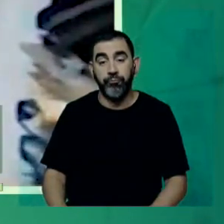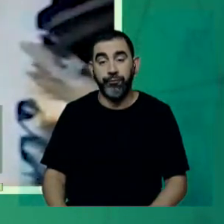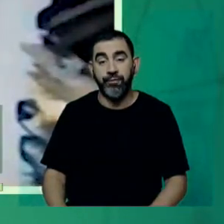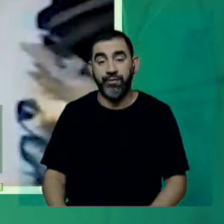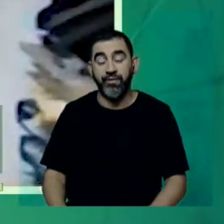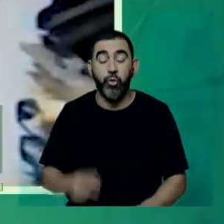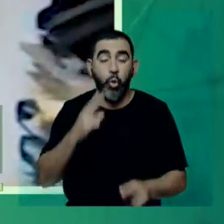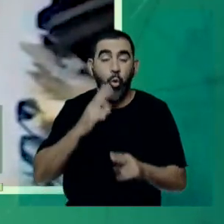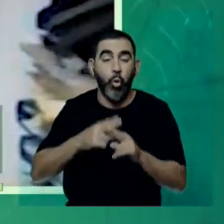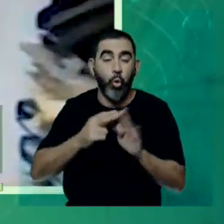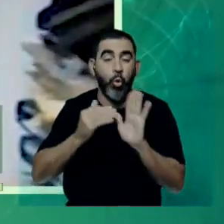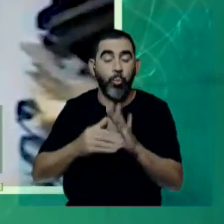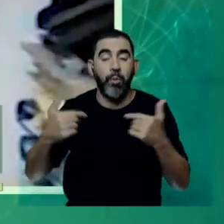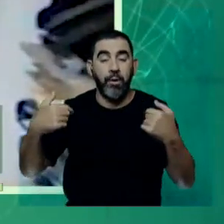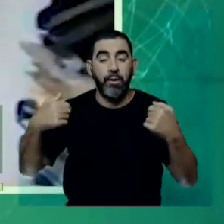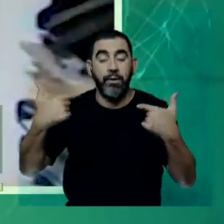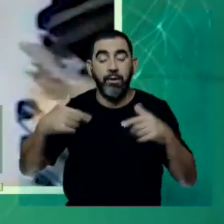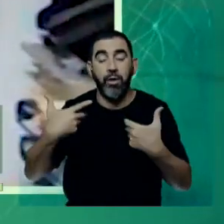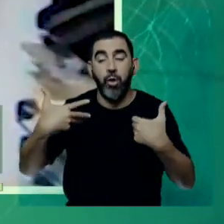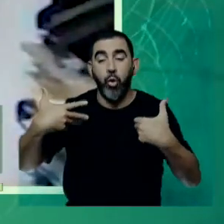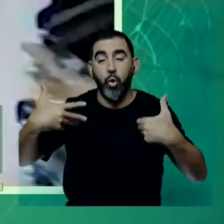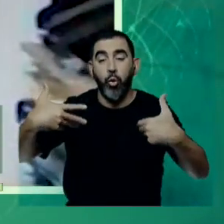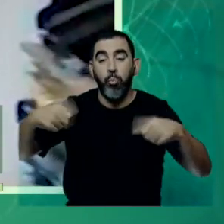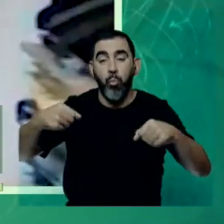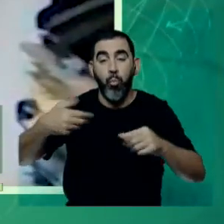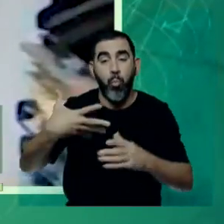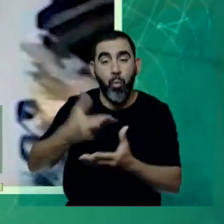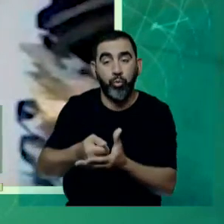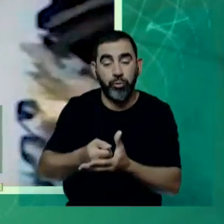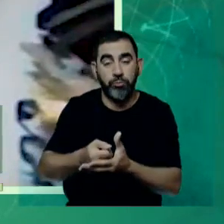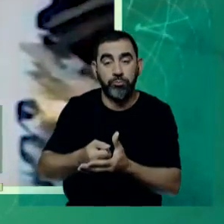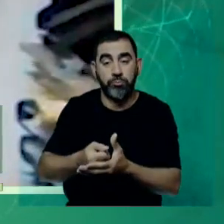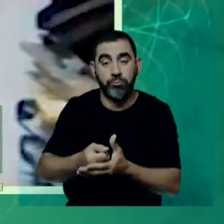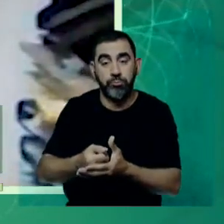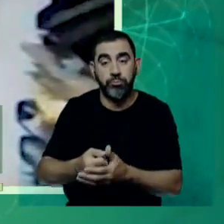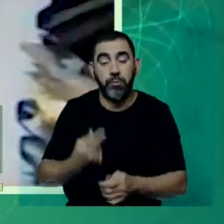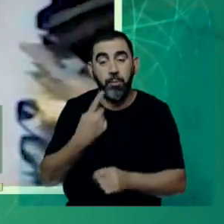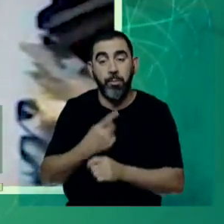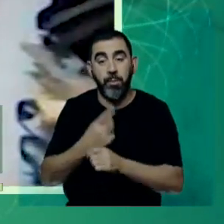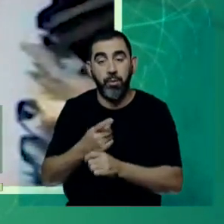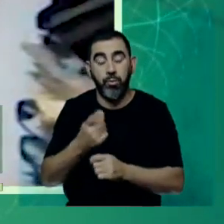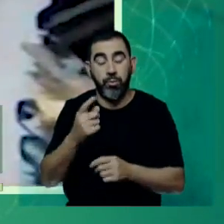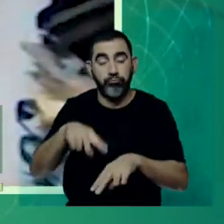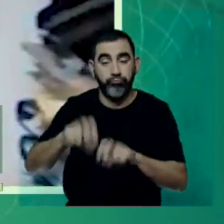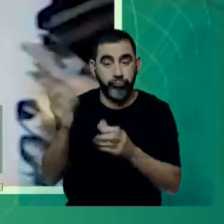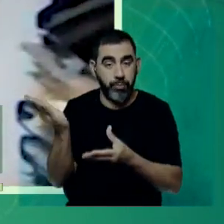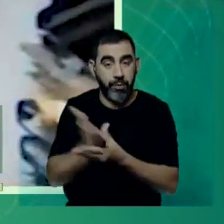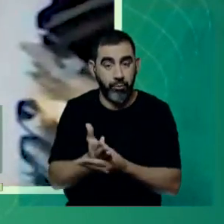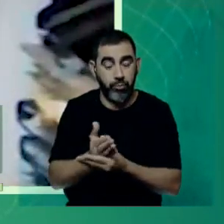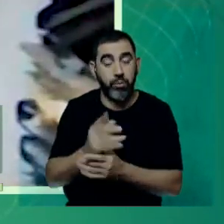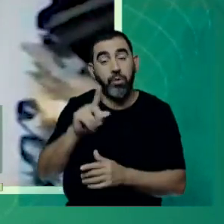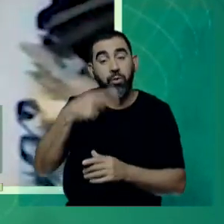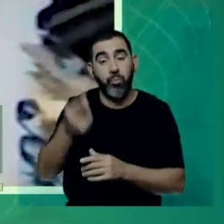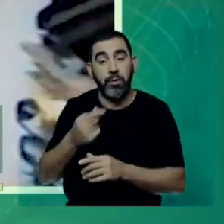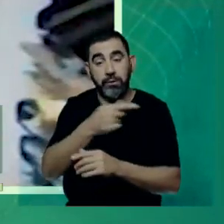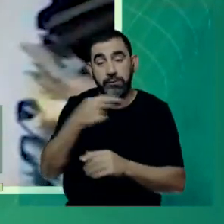en nombre de la Intendencia compró motos para uso propio. Por lo tanto, estaba primero sumariado y finalmente en